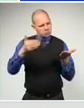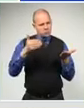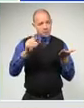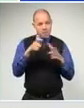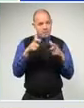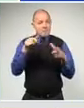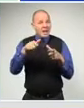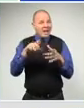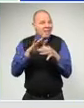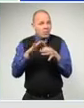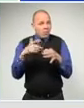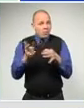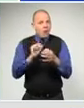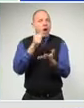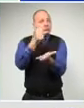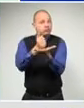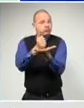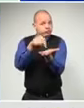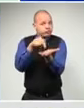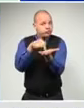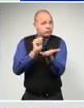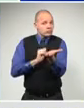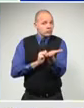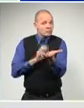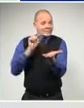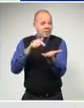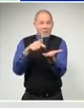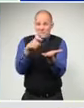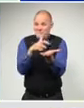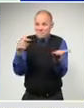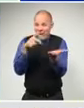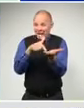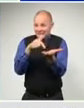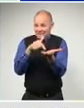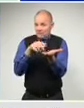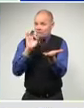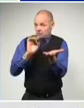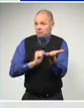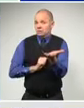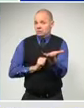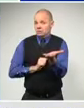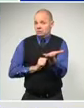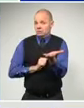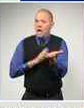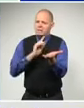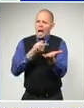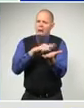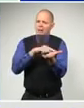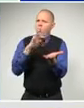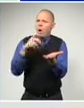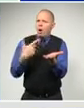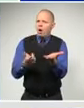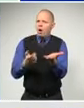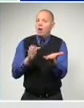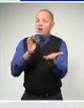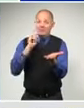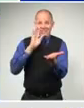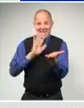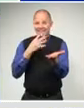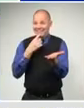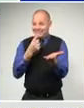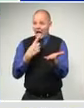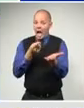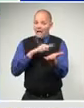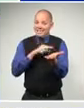cabecera, que es donde ha tenido la transmisión más elevada. Incluso en el día de ayer, de los 15 casos